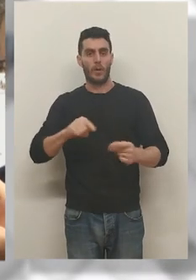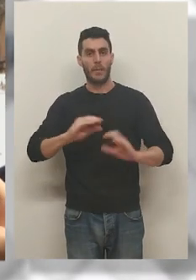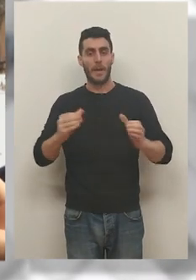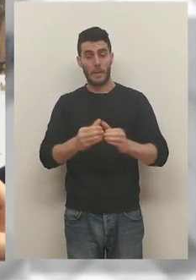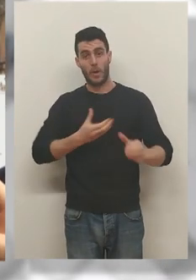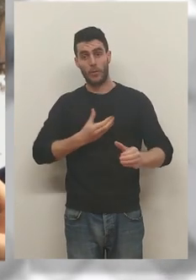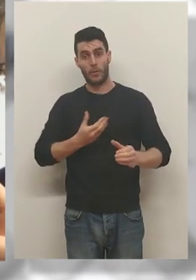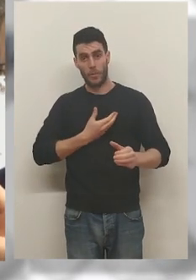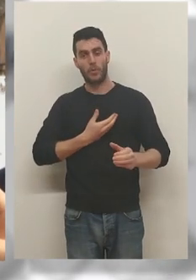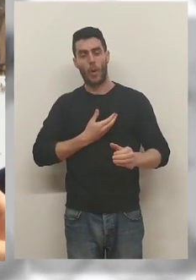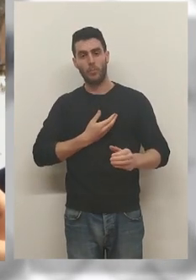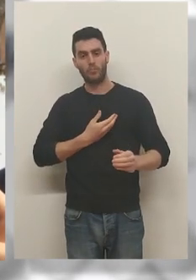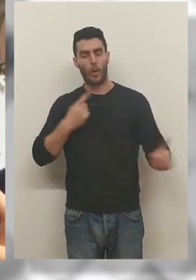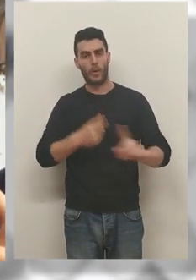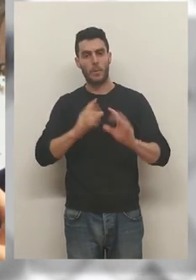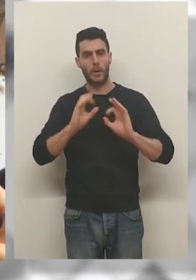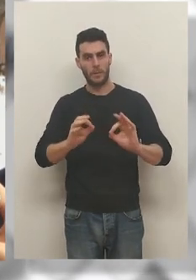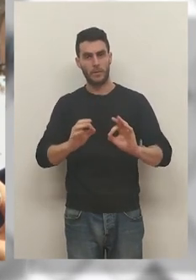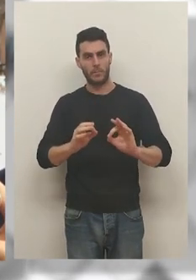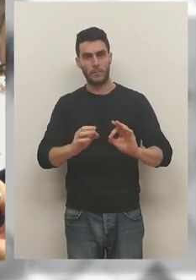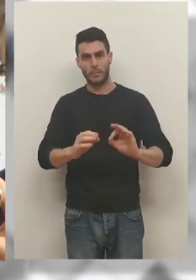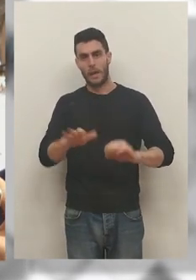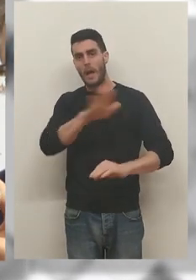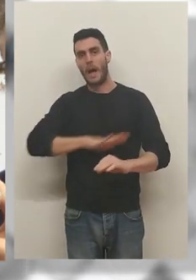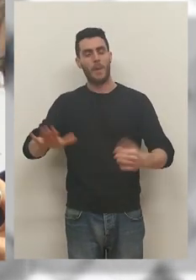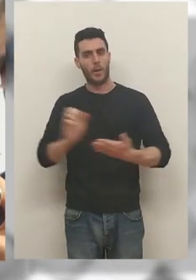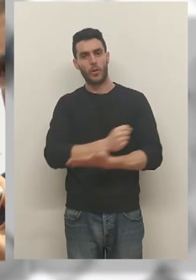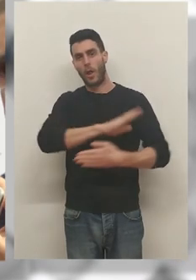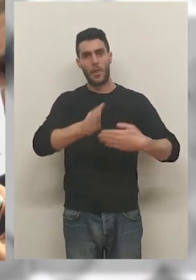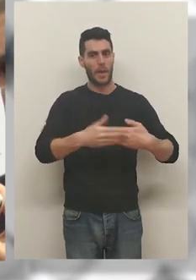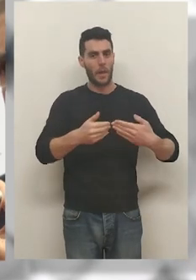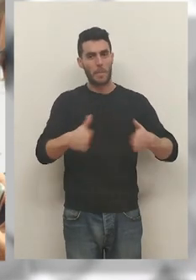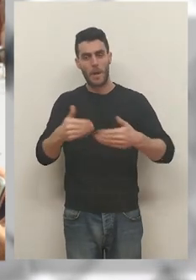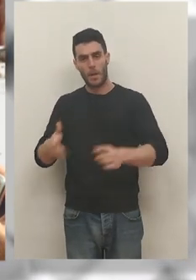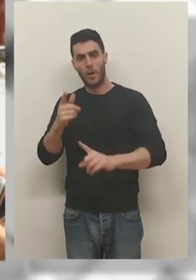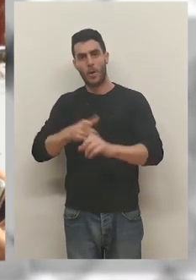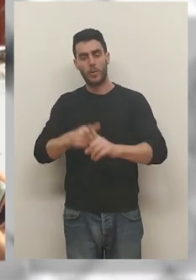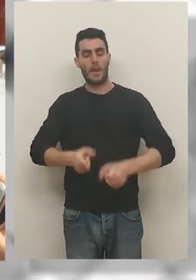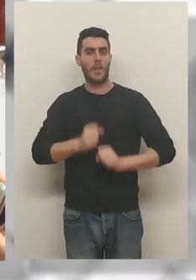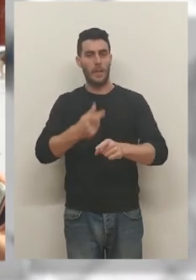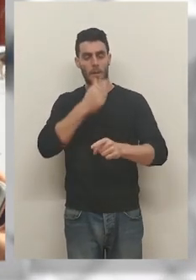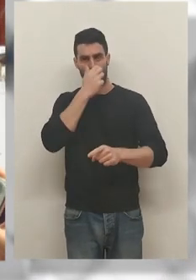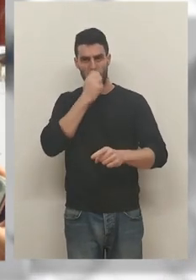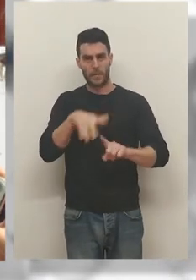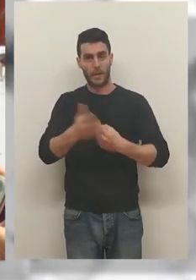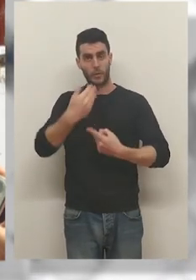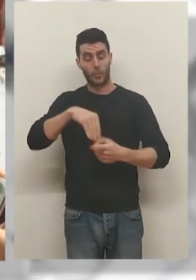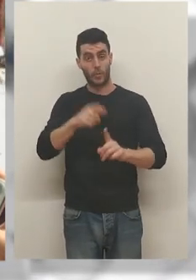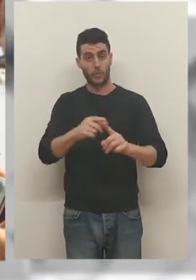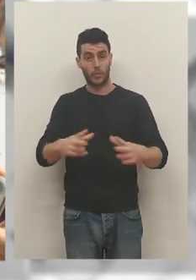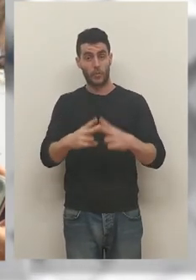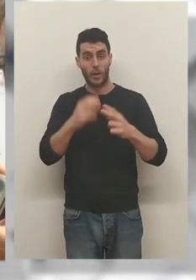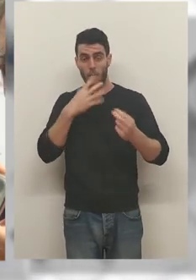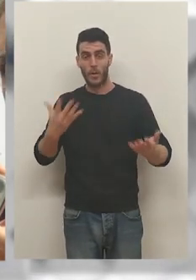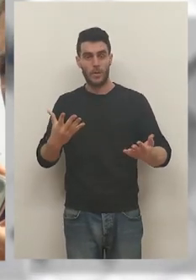y este equipo de gobierno ha seguido poder poner y abrir todos aquellos espacios que estaban cerrados darles una utilidad Y en este caso una utilidad